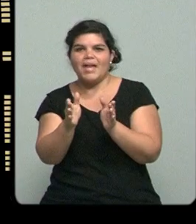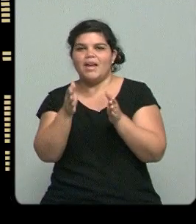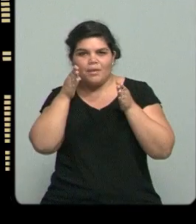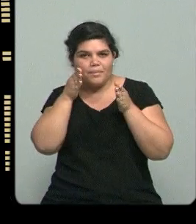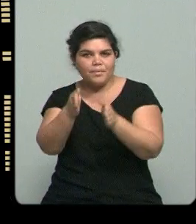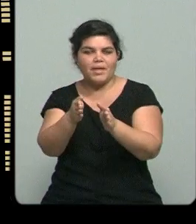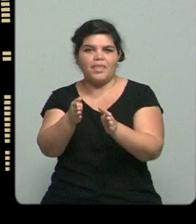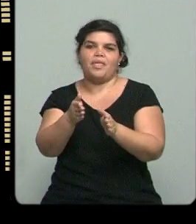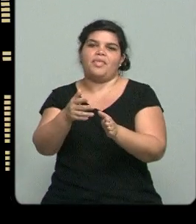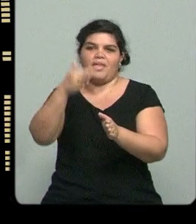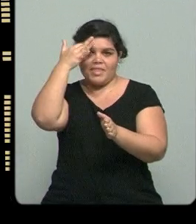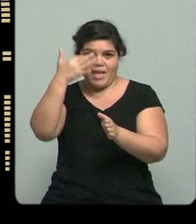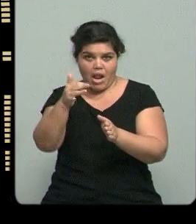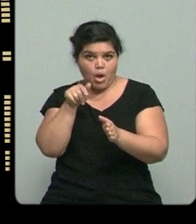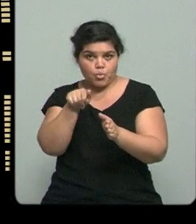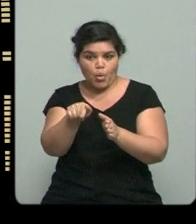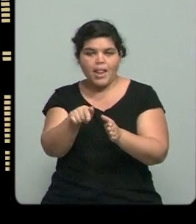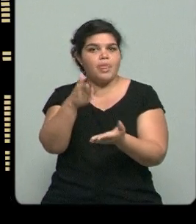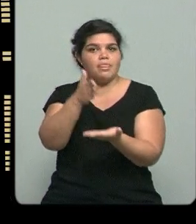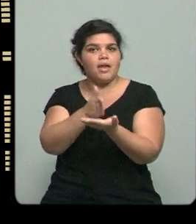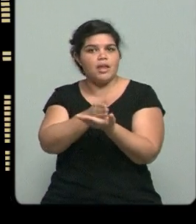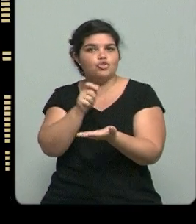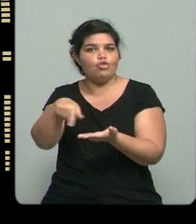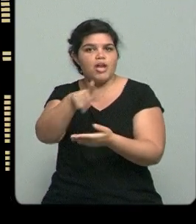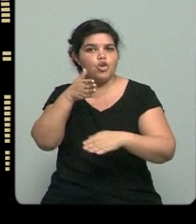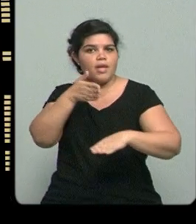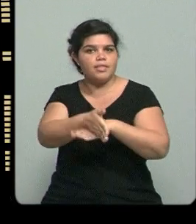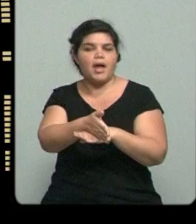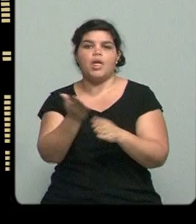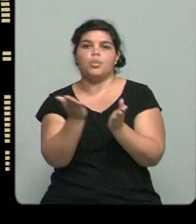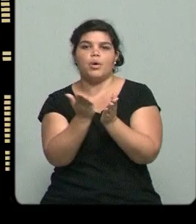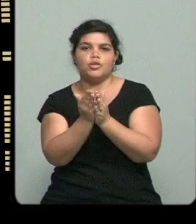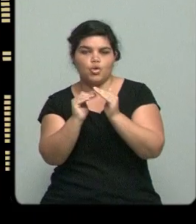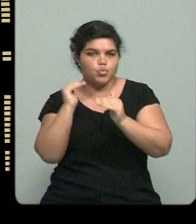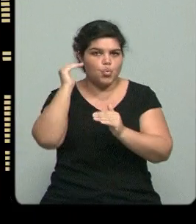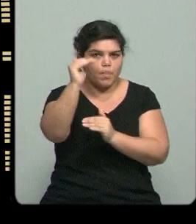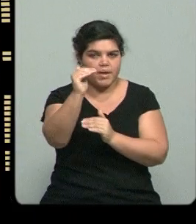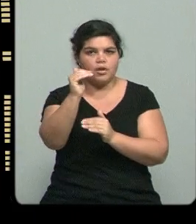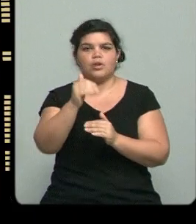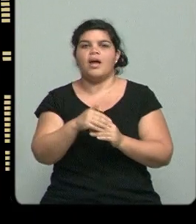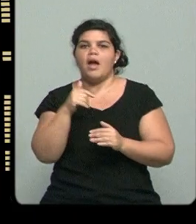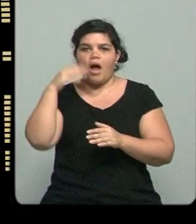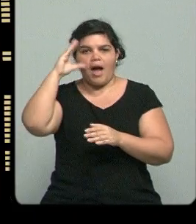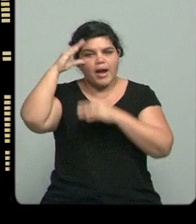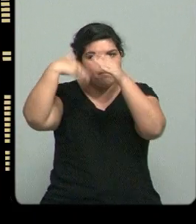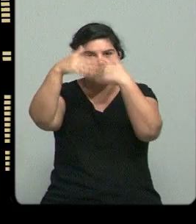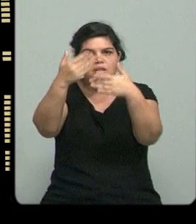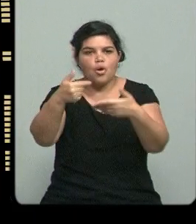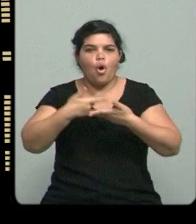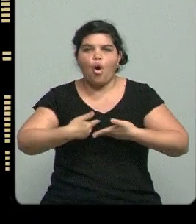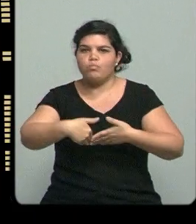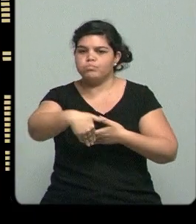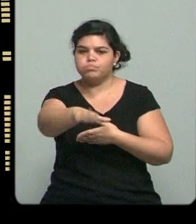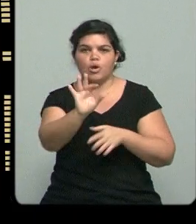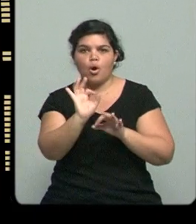tienen derecho a acceder a la educación superior, a su formación permanente, a su formación profesional